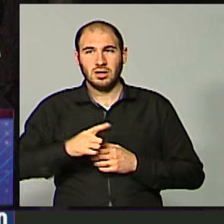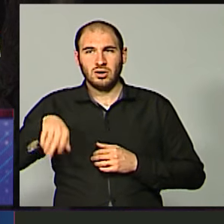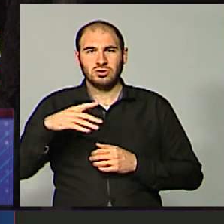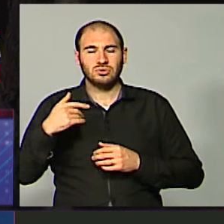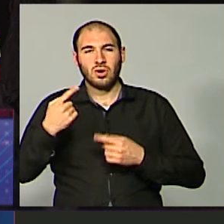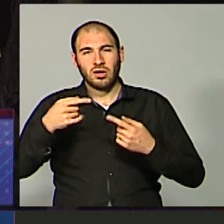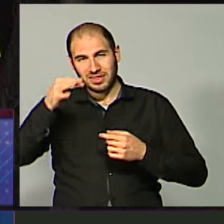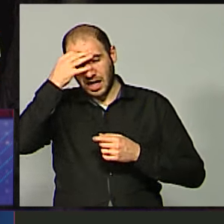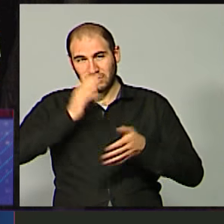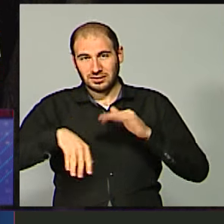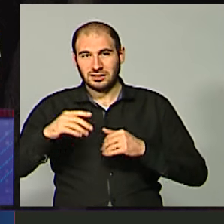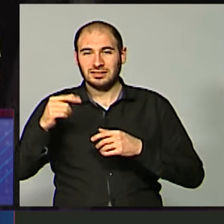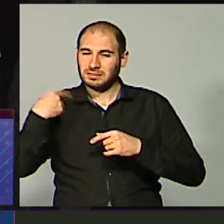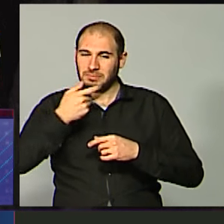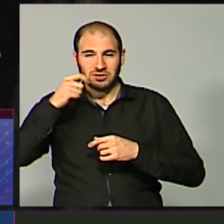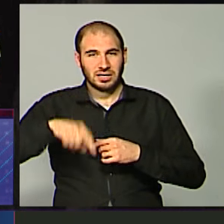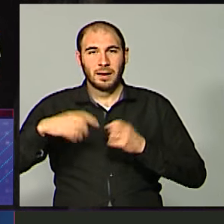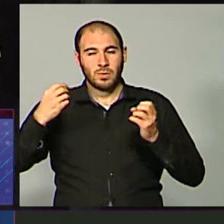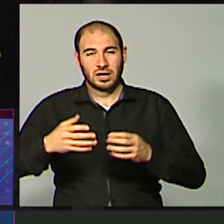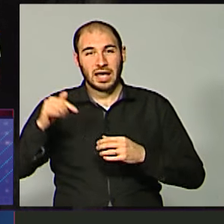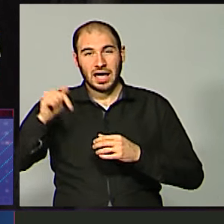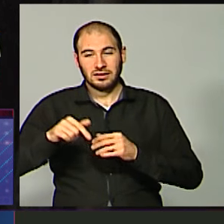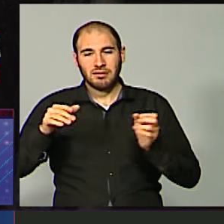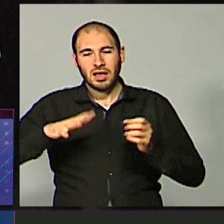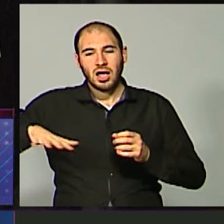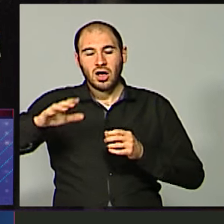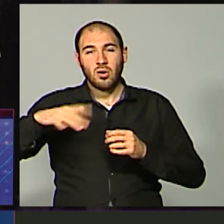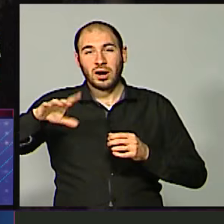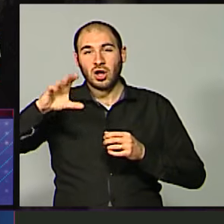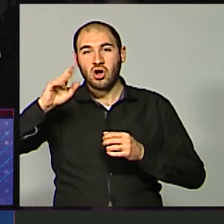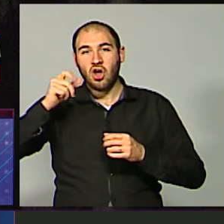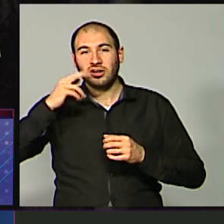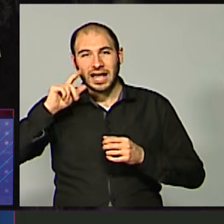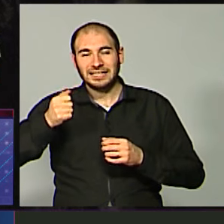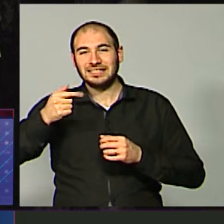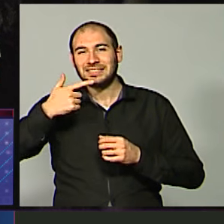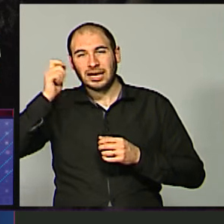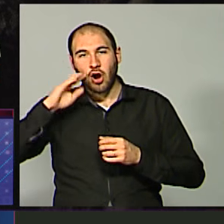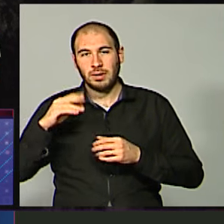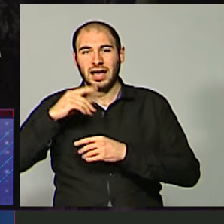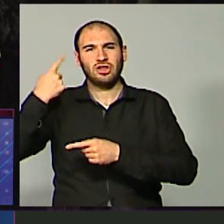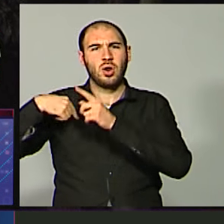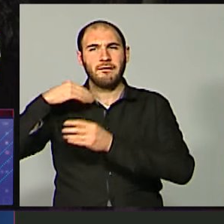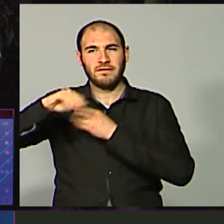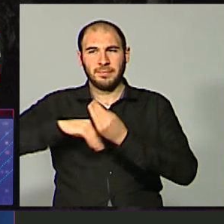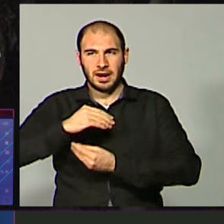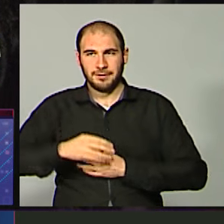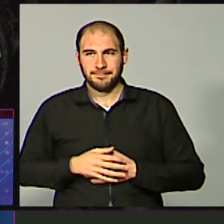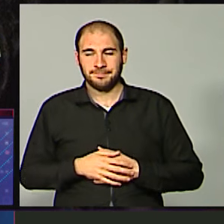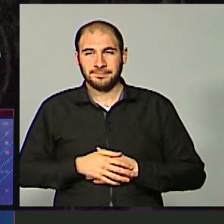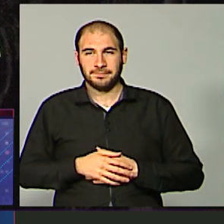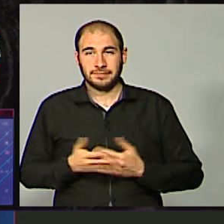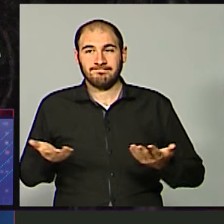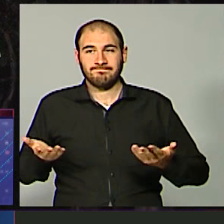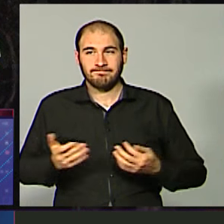obra, digamos, la obra siempre fue mendocina porque la obra se sitúa en Colonia Segovia, es la historia de una familia, y